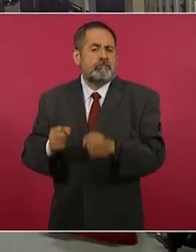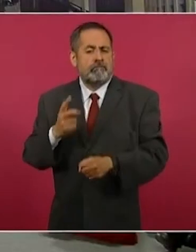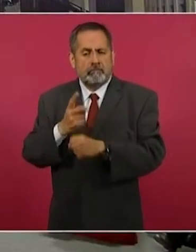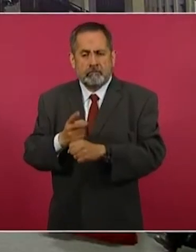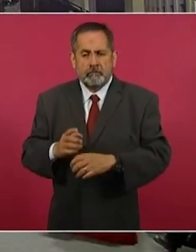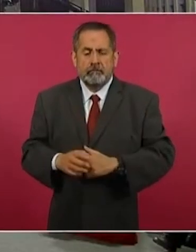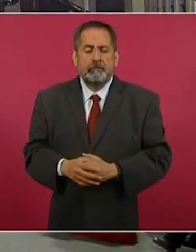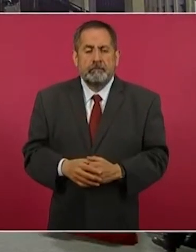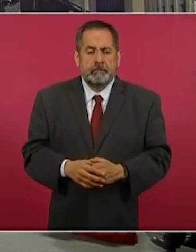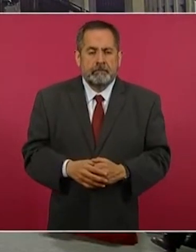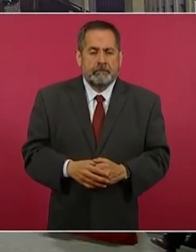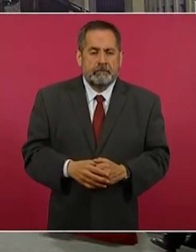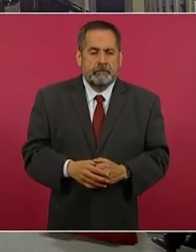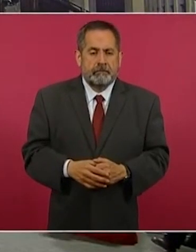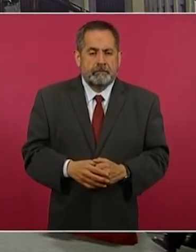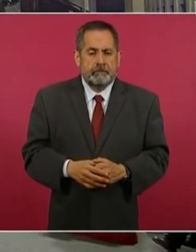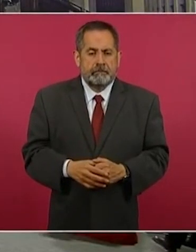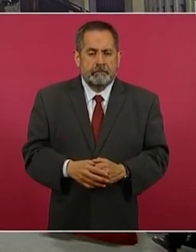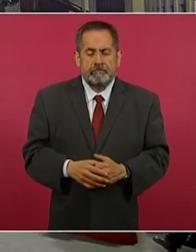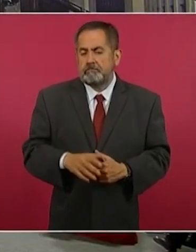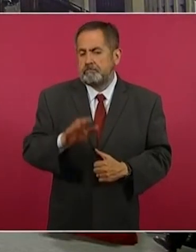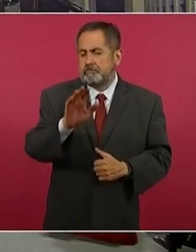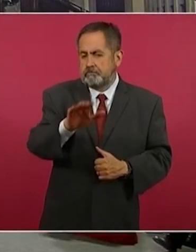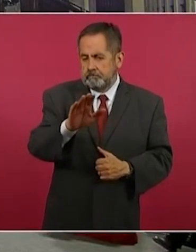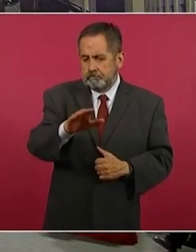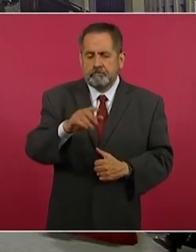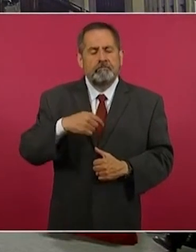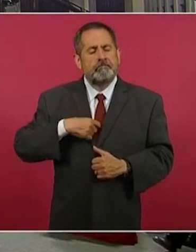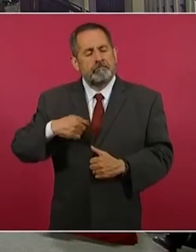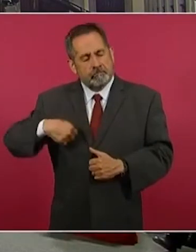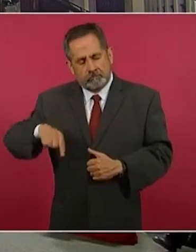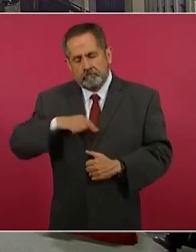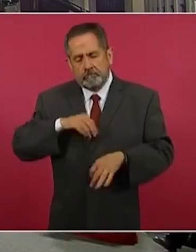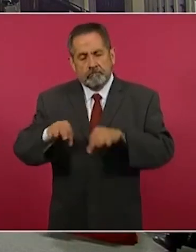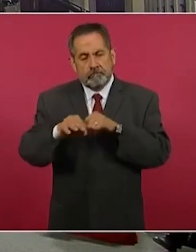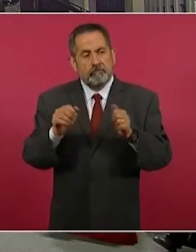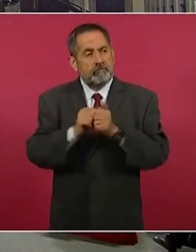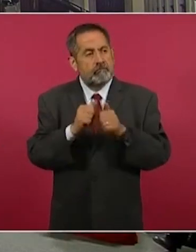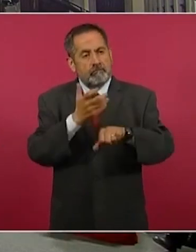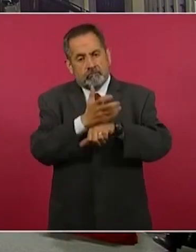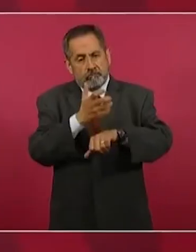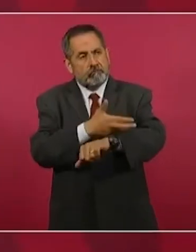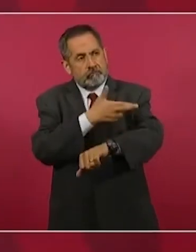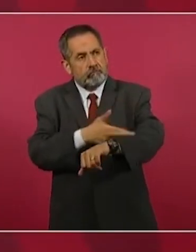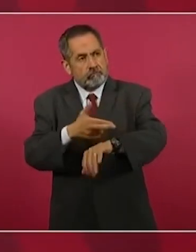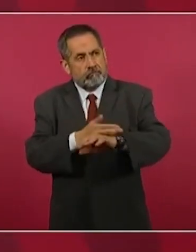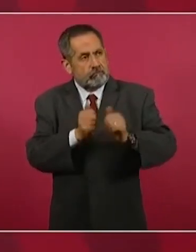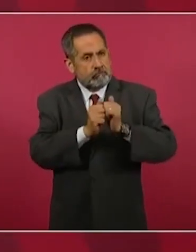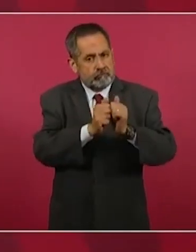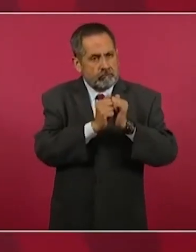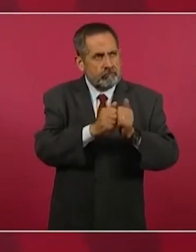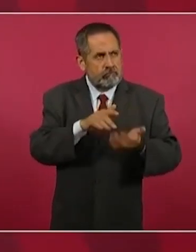nosotros estamos trabajando de manera coordinada como lo hubiera eeuu ayudando